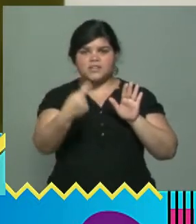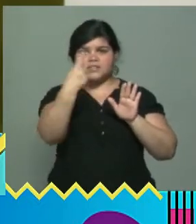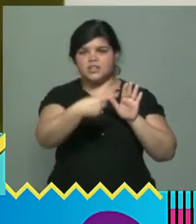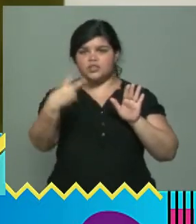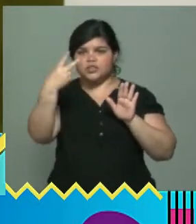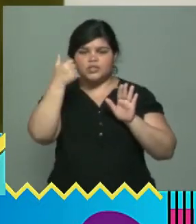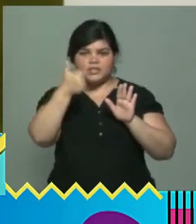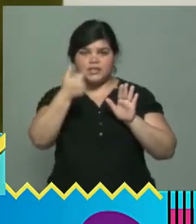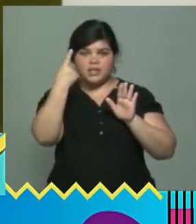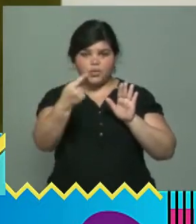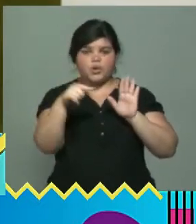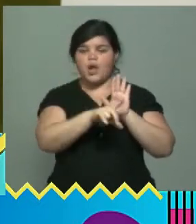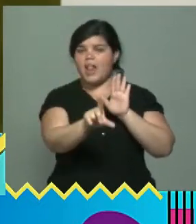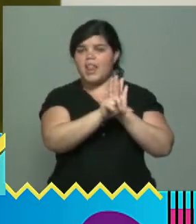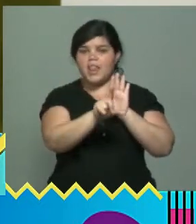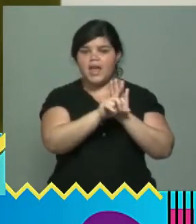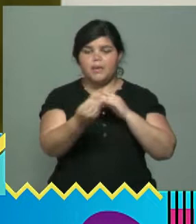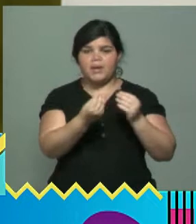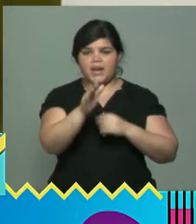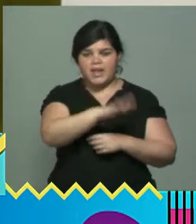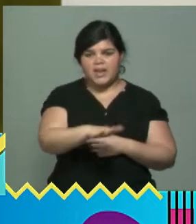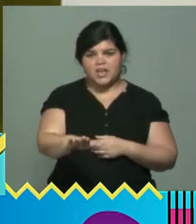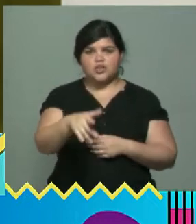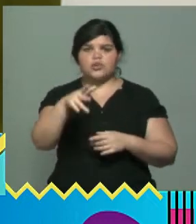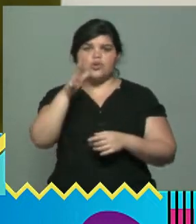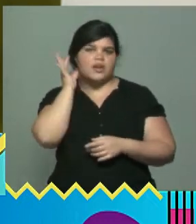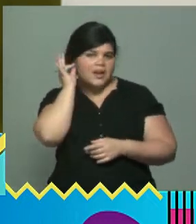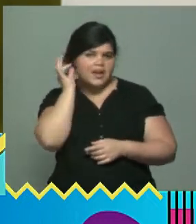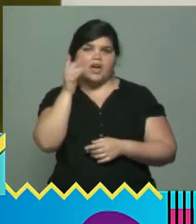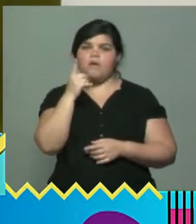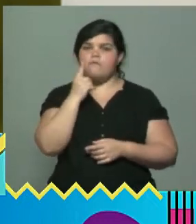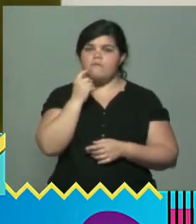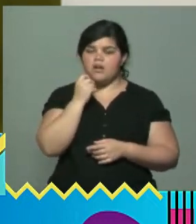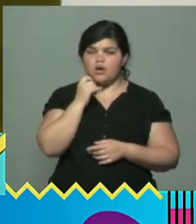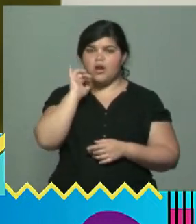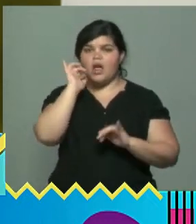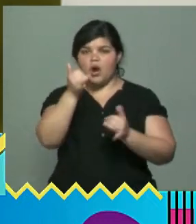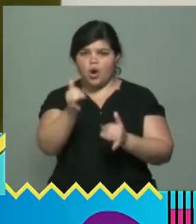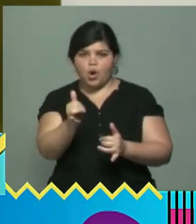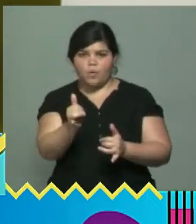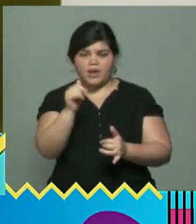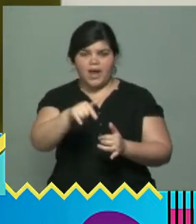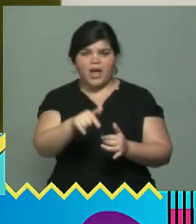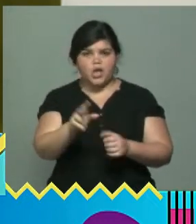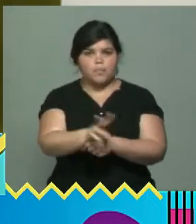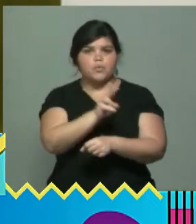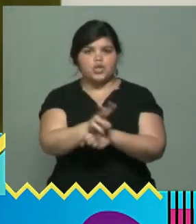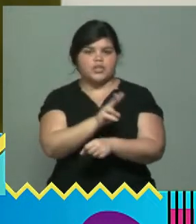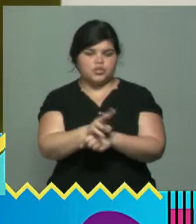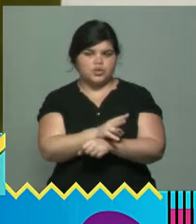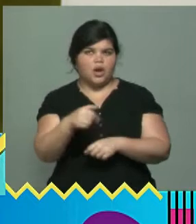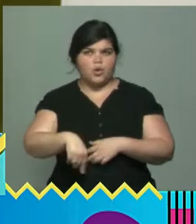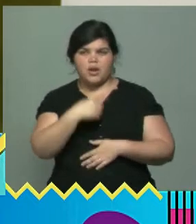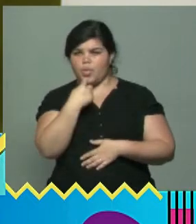26.061, Ley de Protección Integral de los Derechos de Niñas, Niños y Adolescentes. Ahora la pregunta es si esos niños que